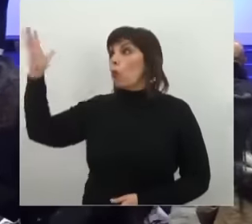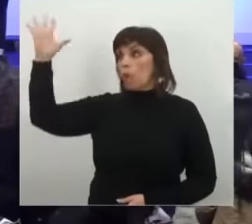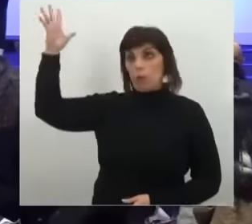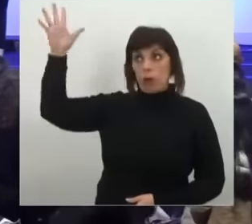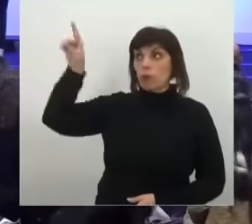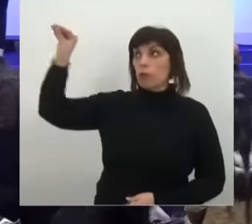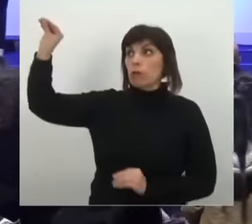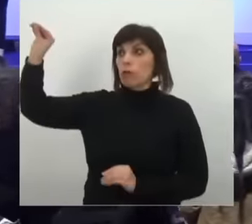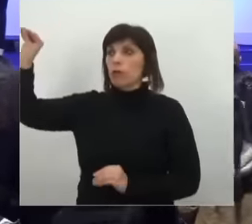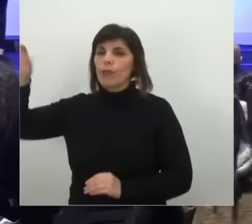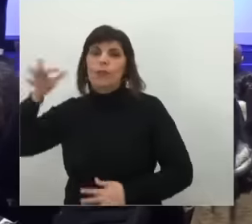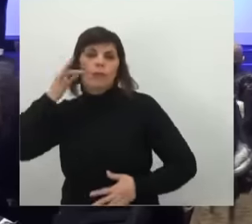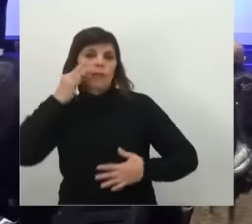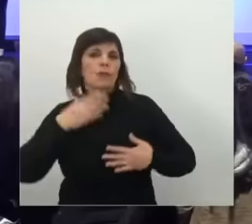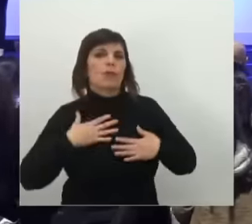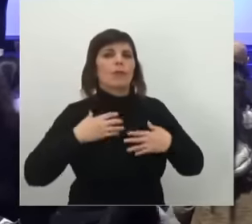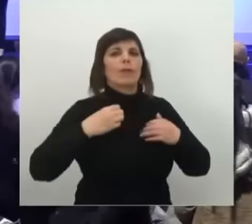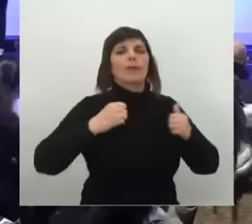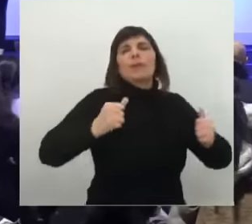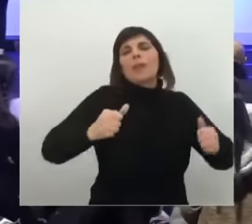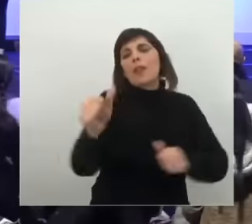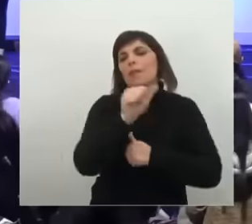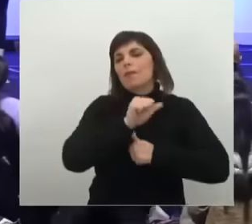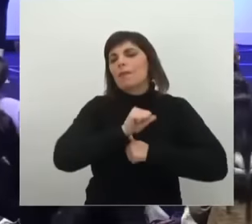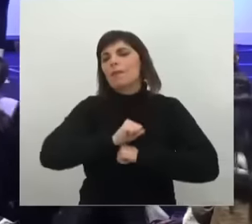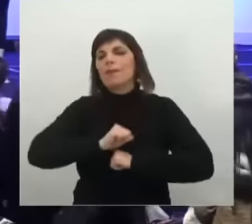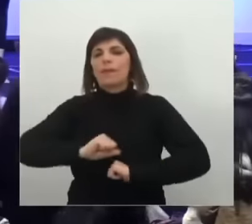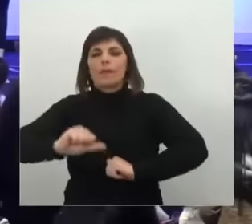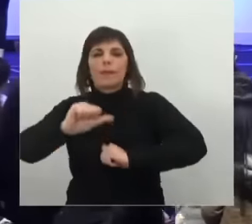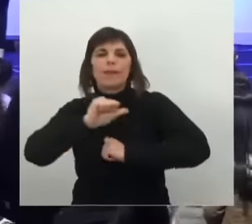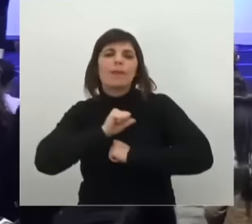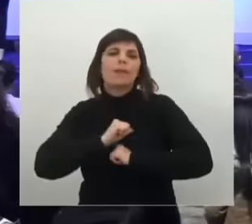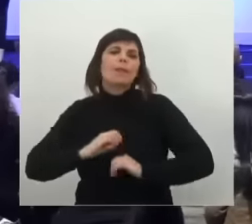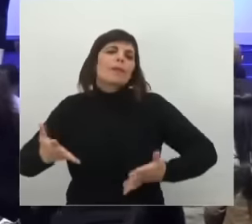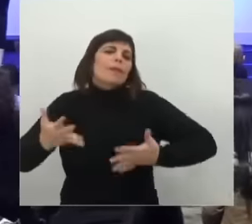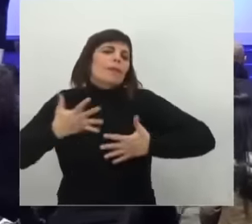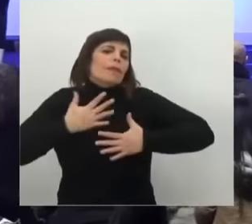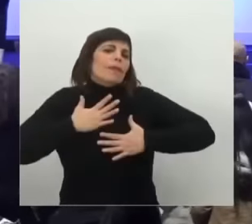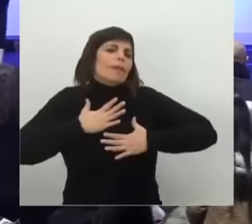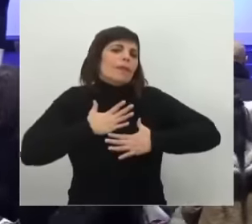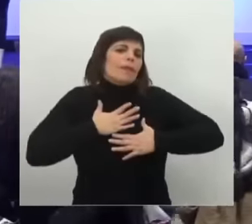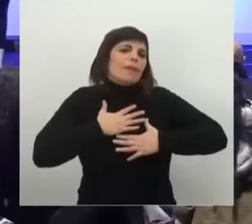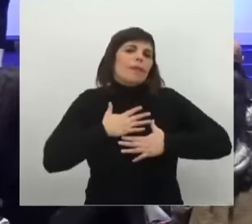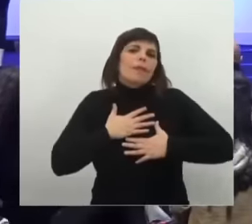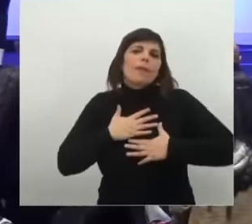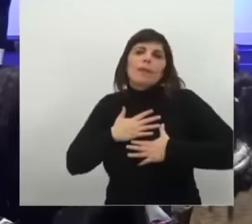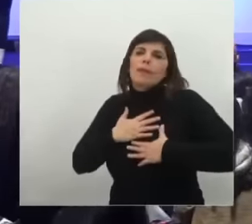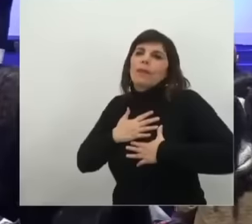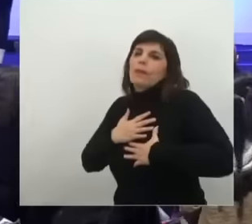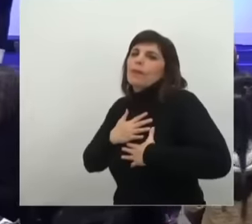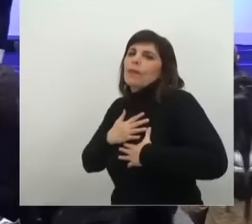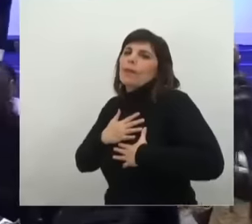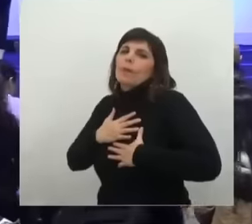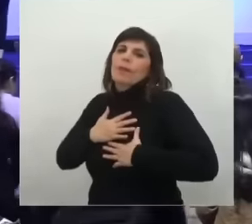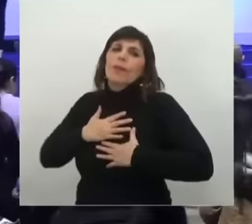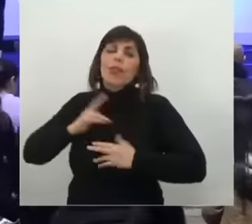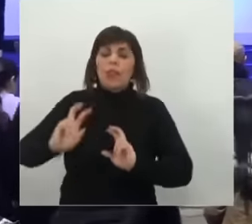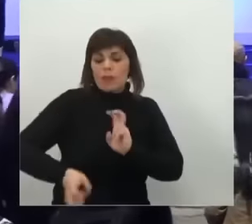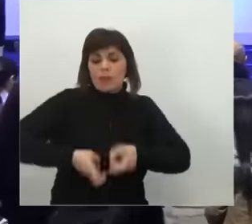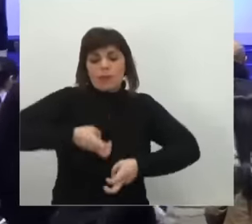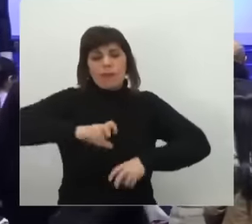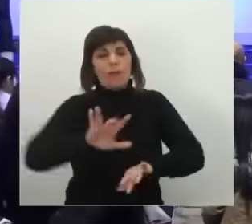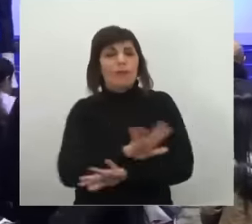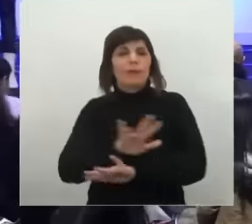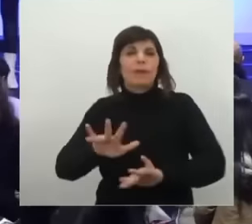eres mano que sana y trae Esperanza renuevo